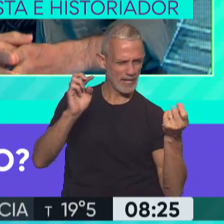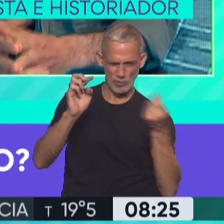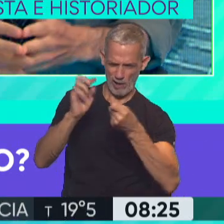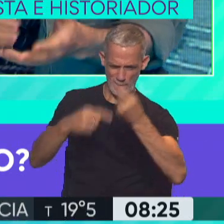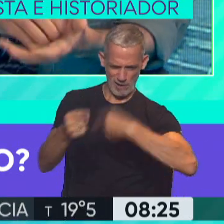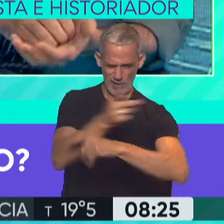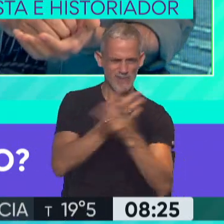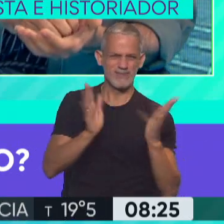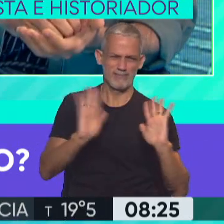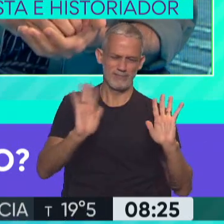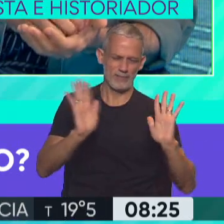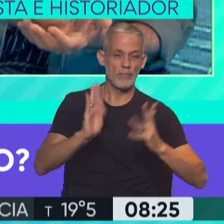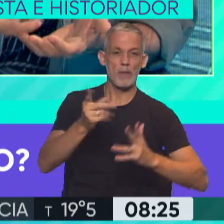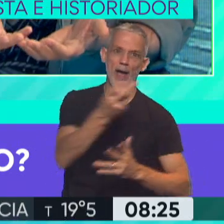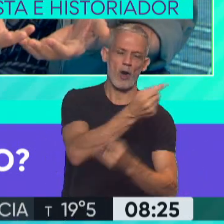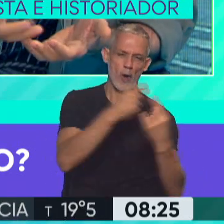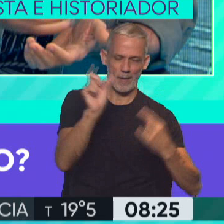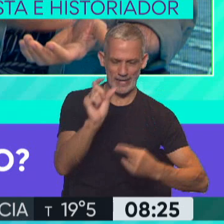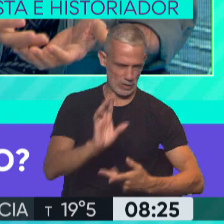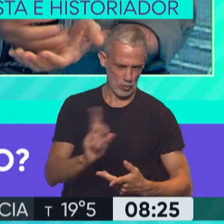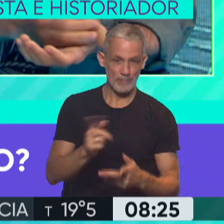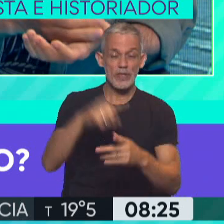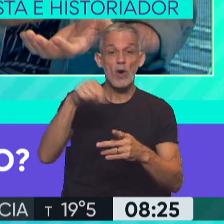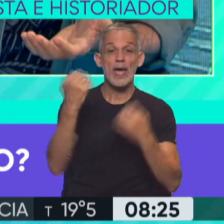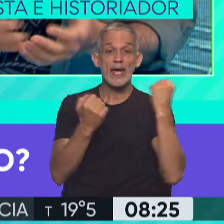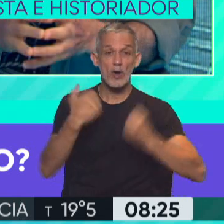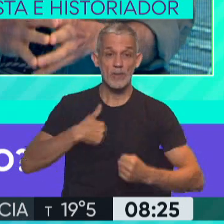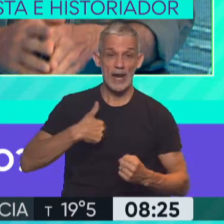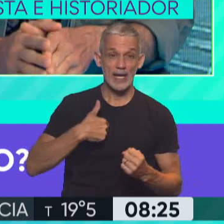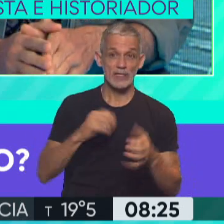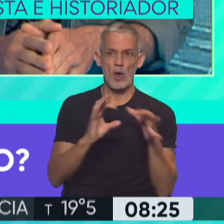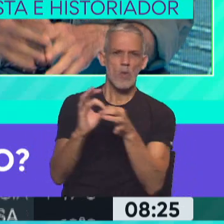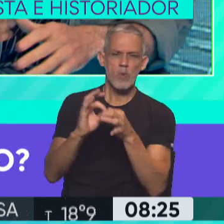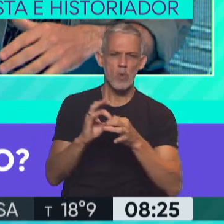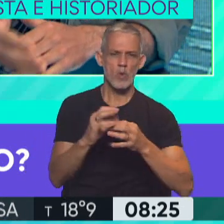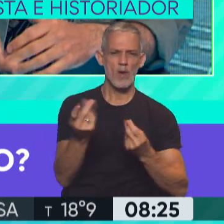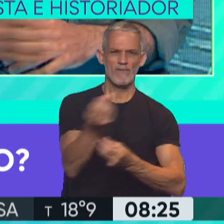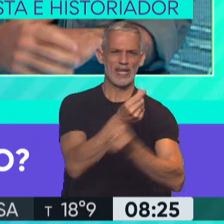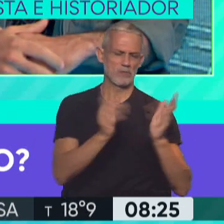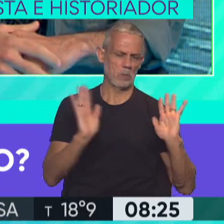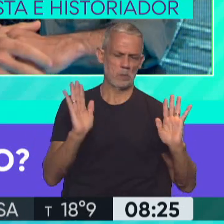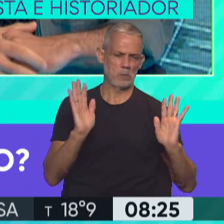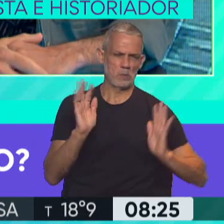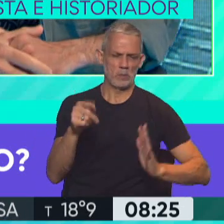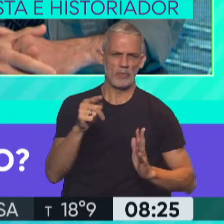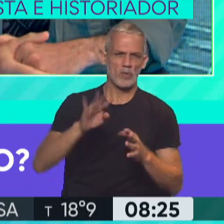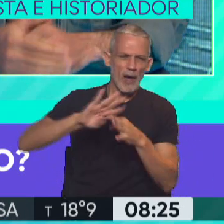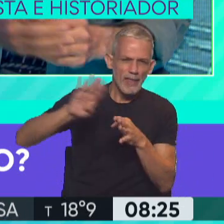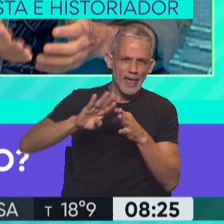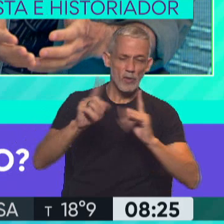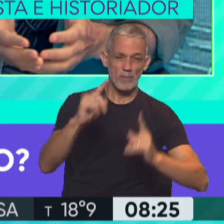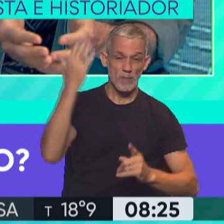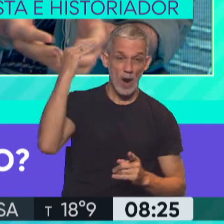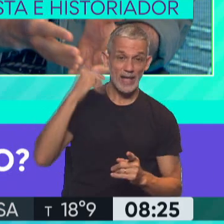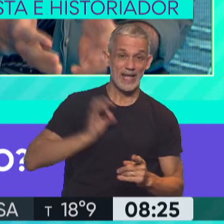central. Por otro lado, hoy la economía argentina no depende del sector financiero y del endeudamiento como era